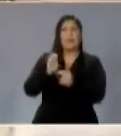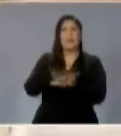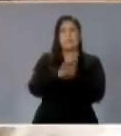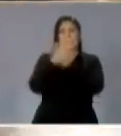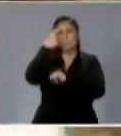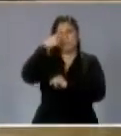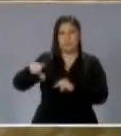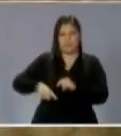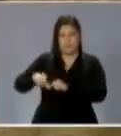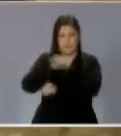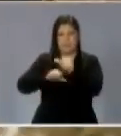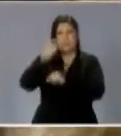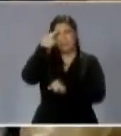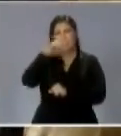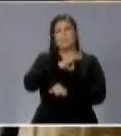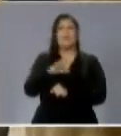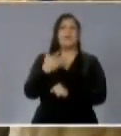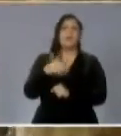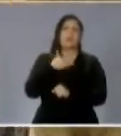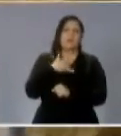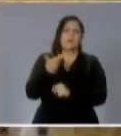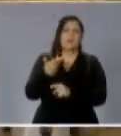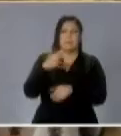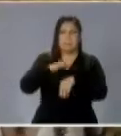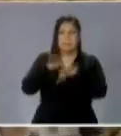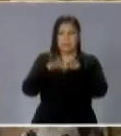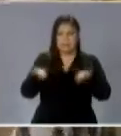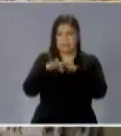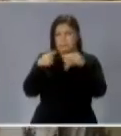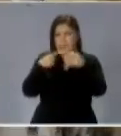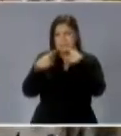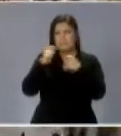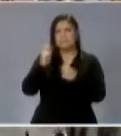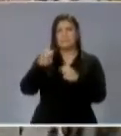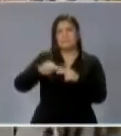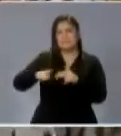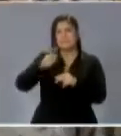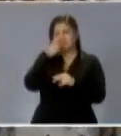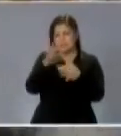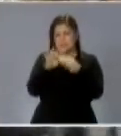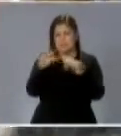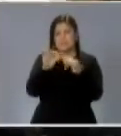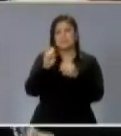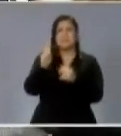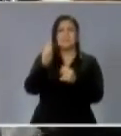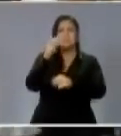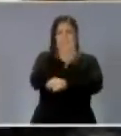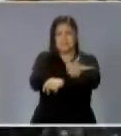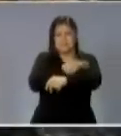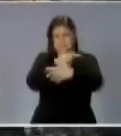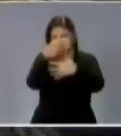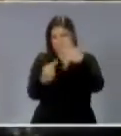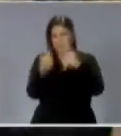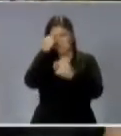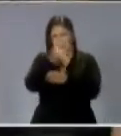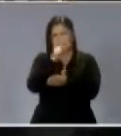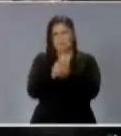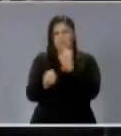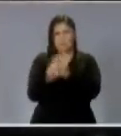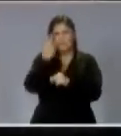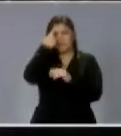diagnósticos encadenados con apreciaciones personales dirigidas a la emoción del momento y estas a los videos que intercaló durante su